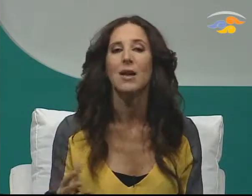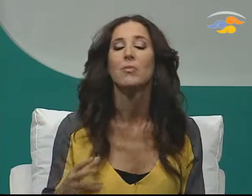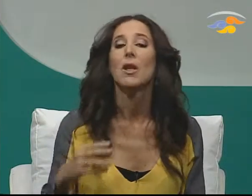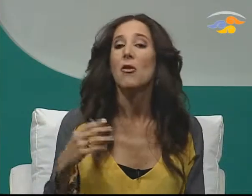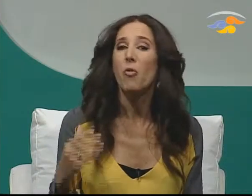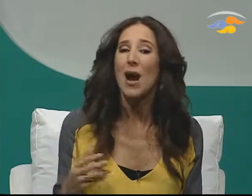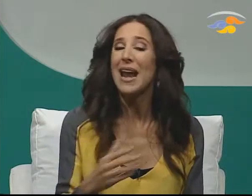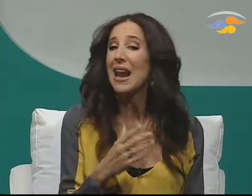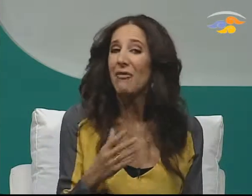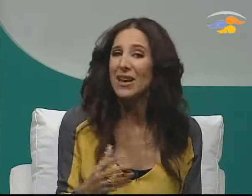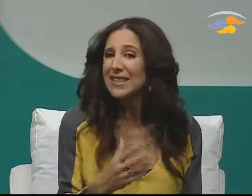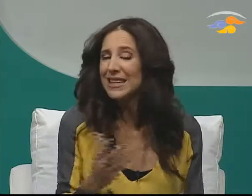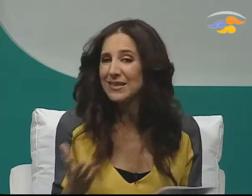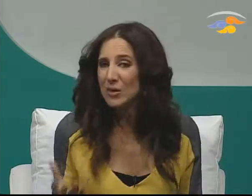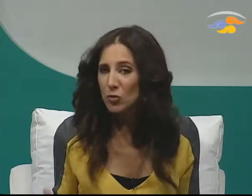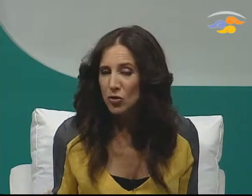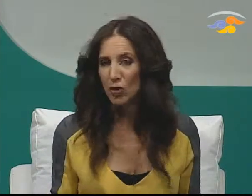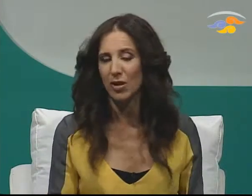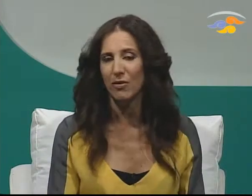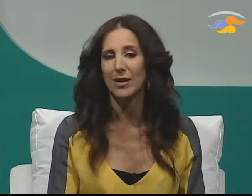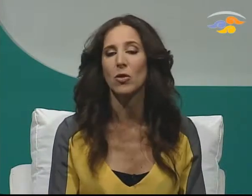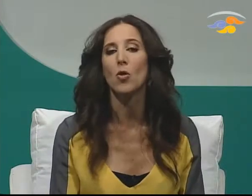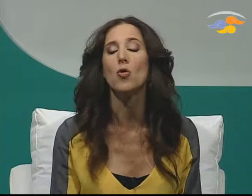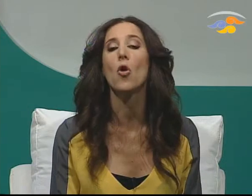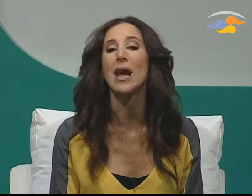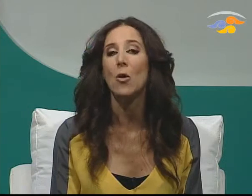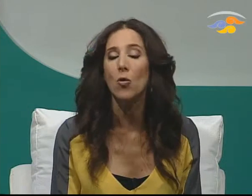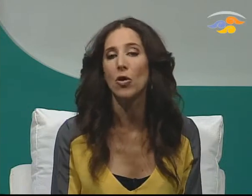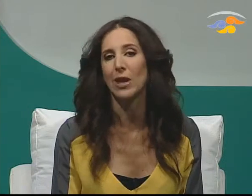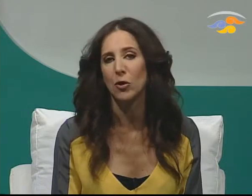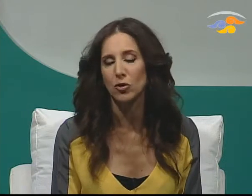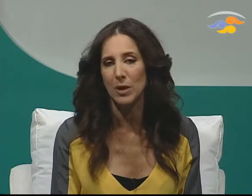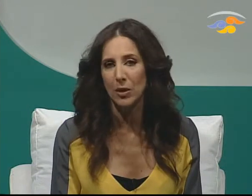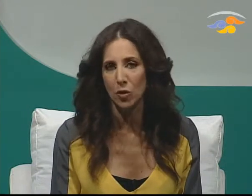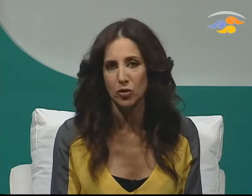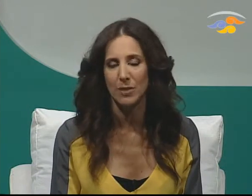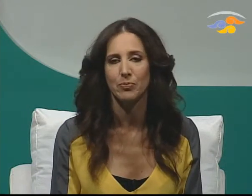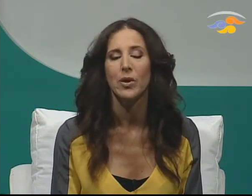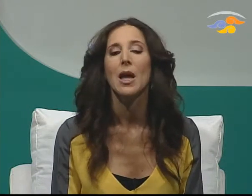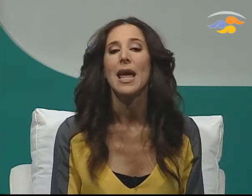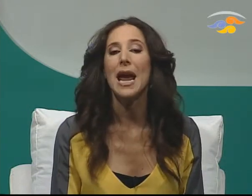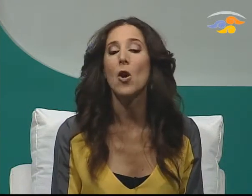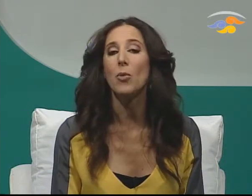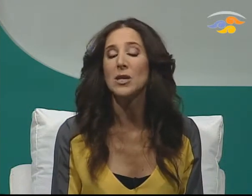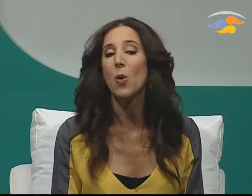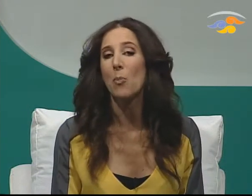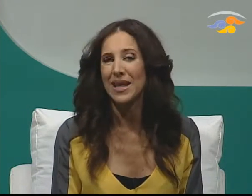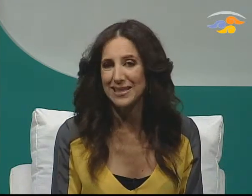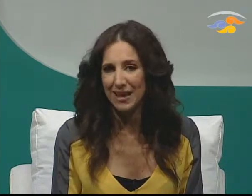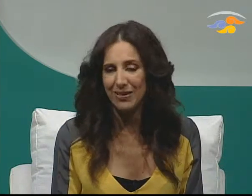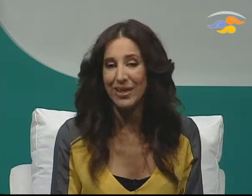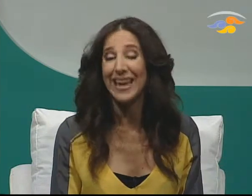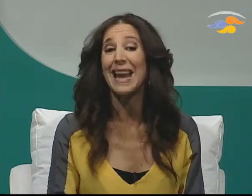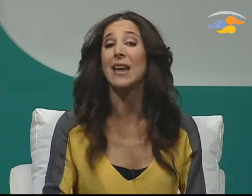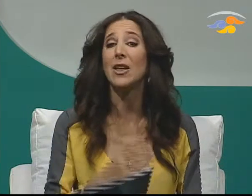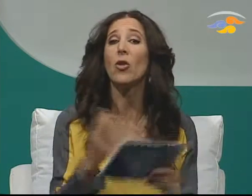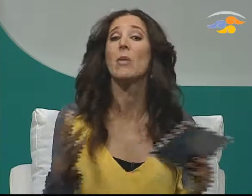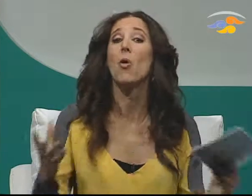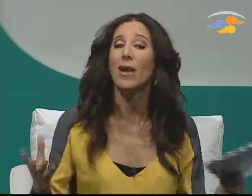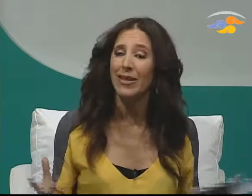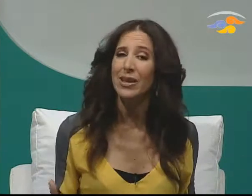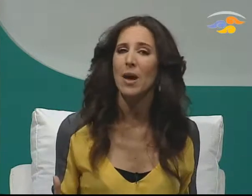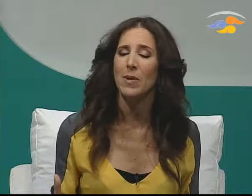institucional fue la fácil destitución de Fernando Lugo en junio del 2012. El obispo presidente, que